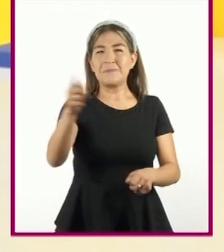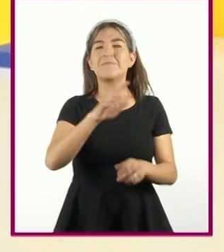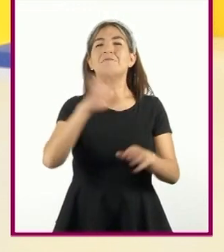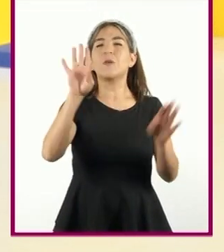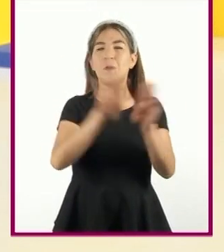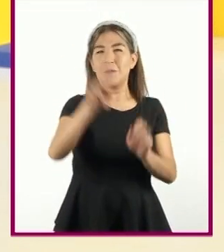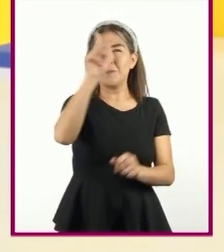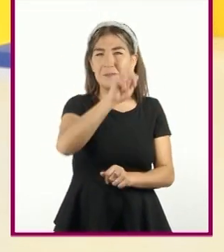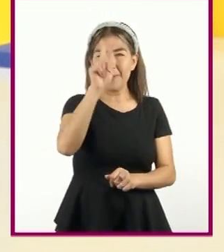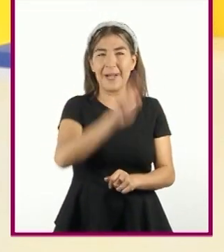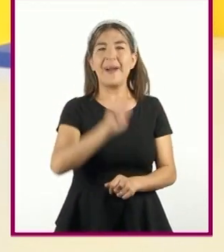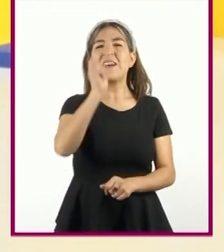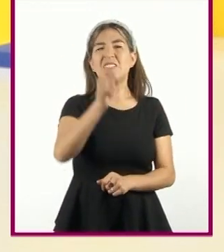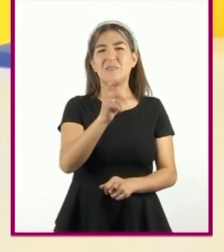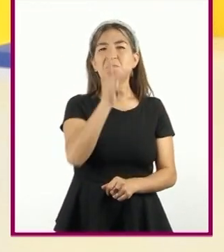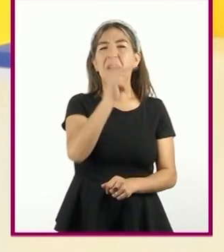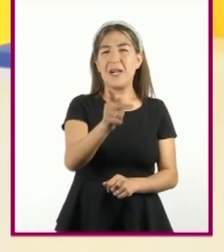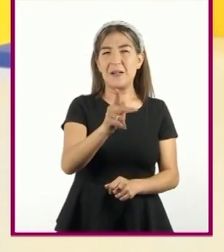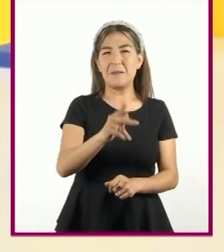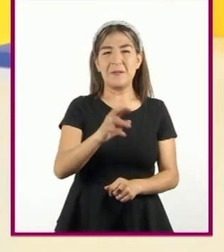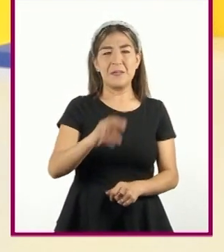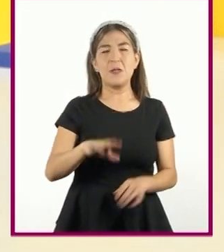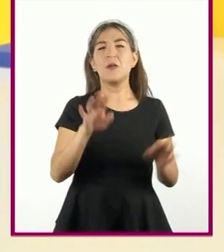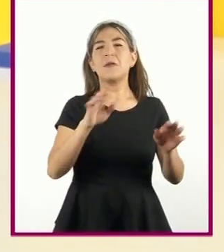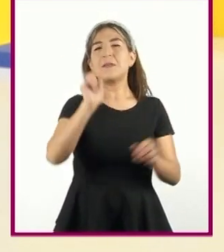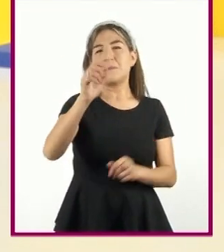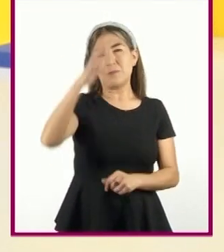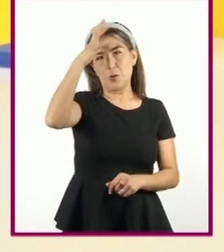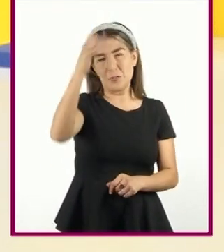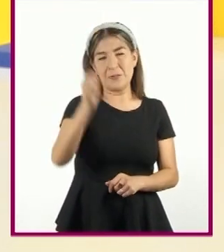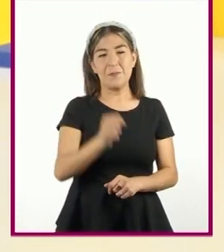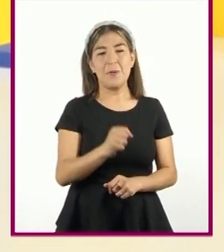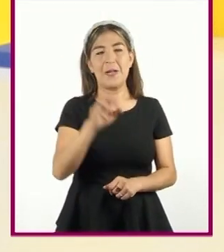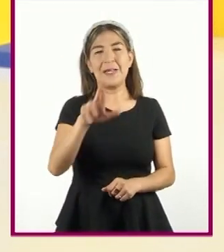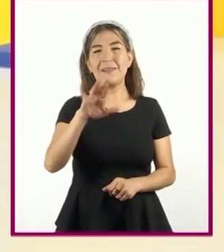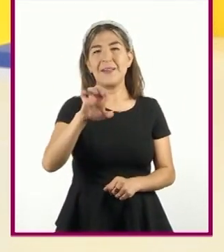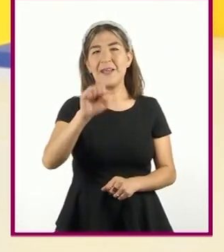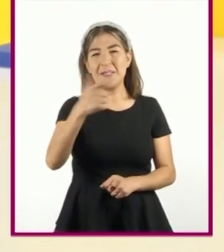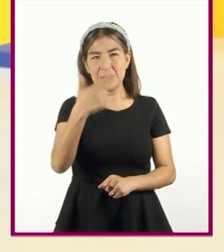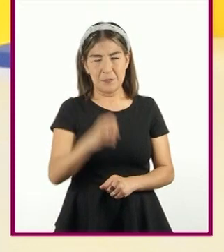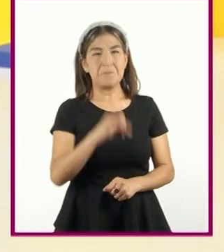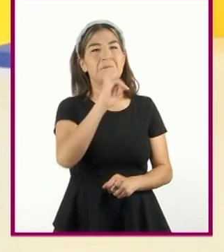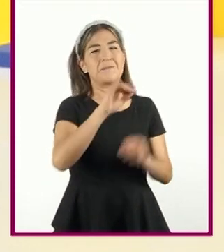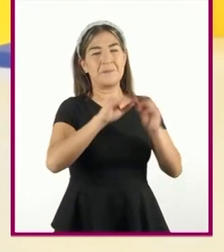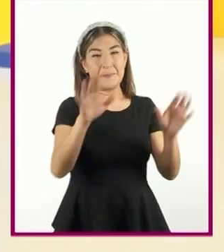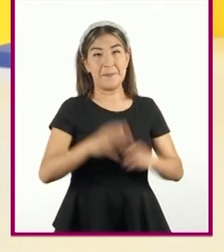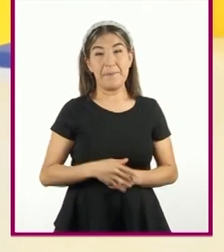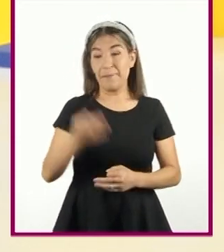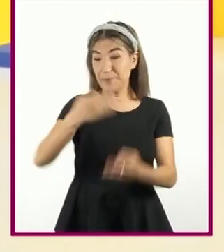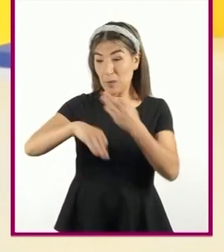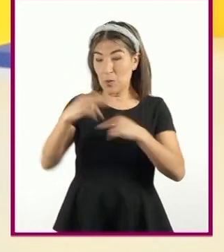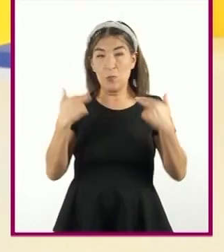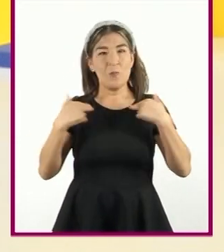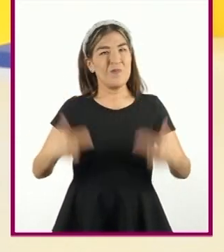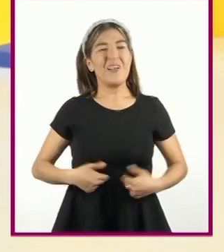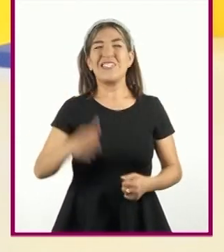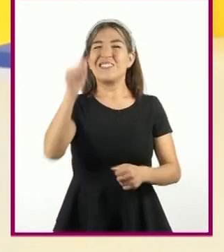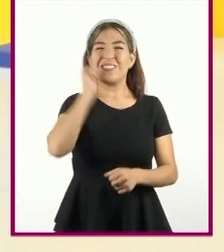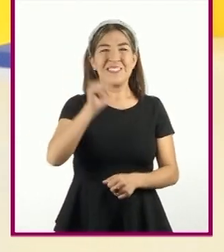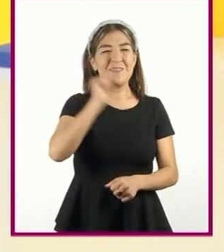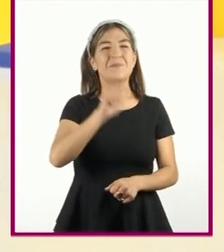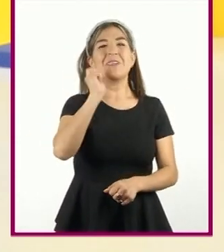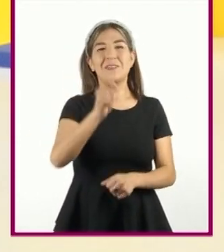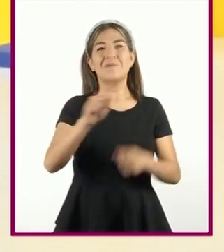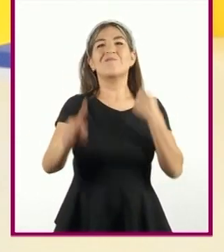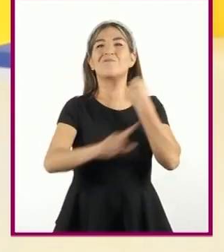nuestros estudiantes el concepto de riesgo? Por supuesto, Brenda. Los seres humanos estamos siempre expuestos